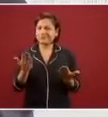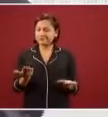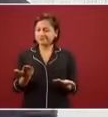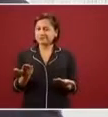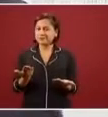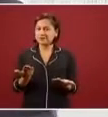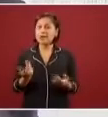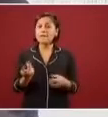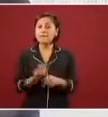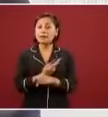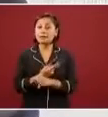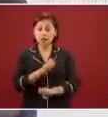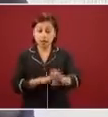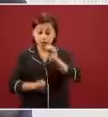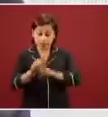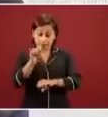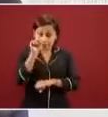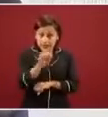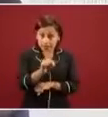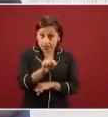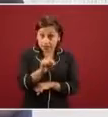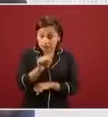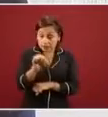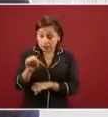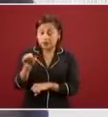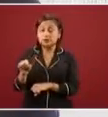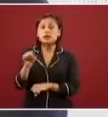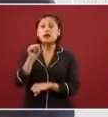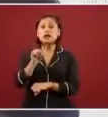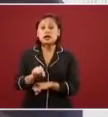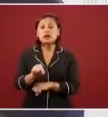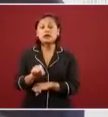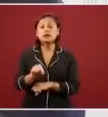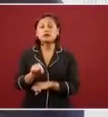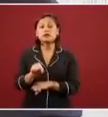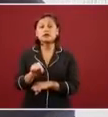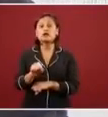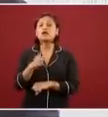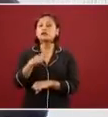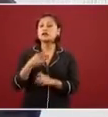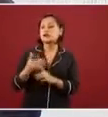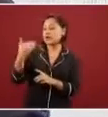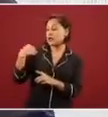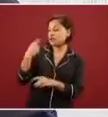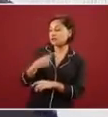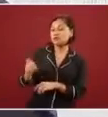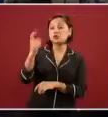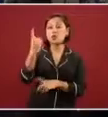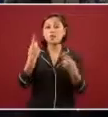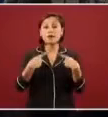empresas que principalmente van en el grupo de 101 empleados hasta 500